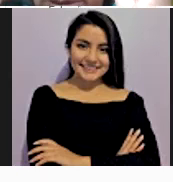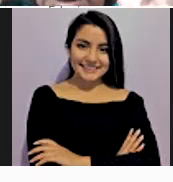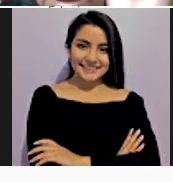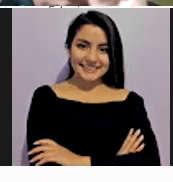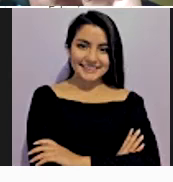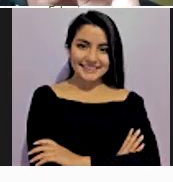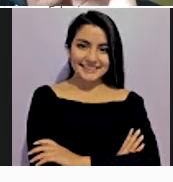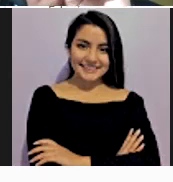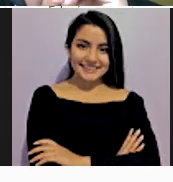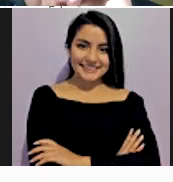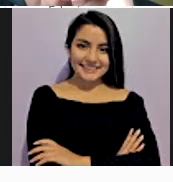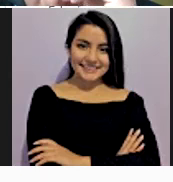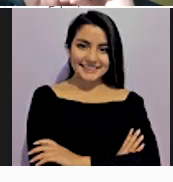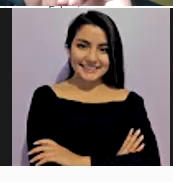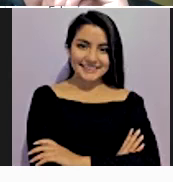caudal máximo ahí?